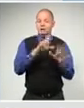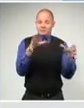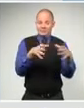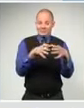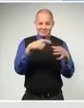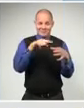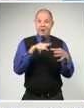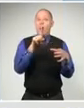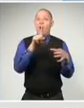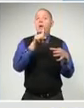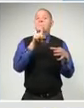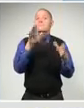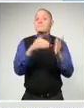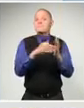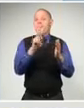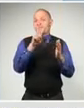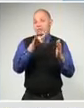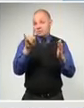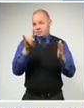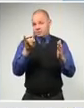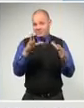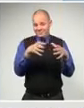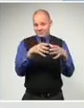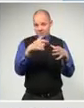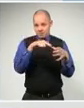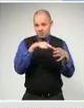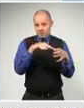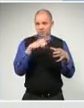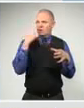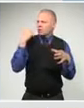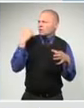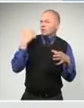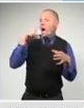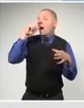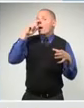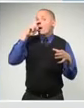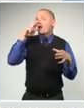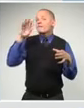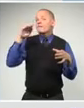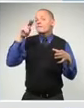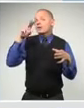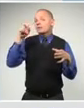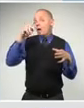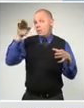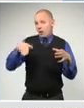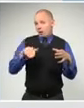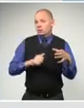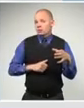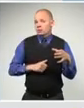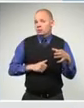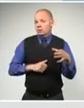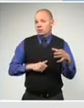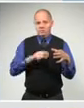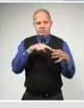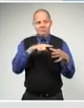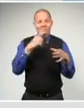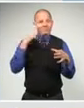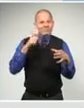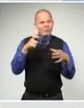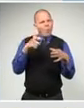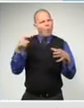1.029 casos confirmados ayer, ahí tienen ustedes las cifras de menores de 20 años. Nuevamente muy